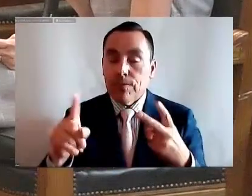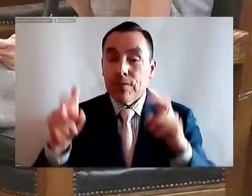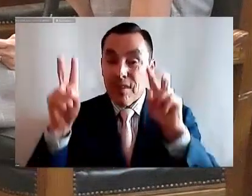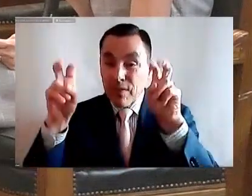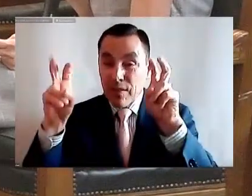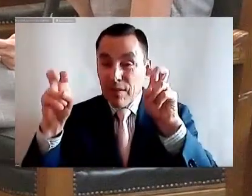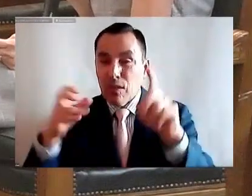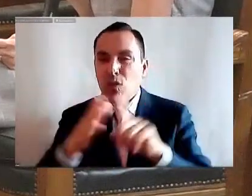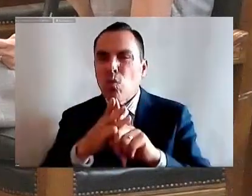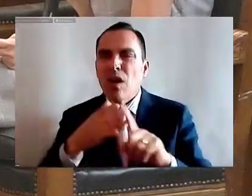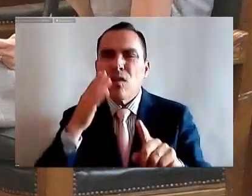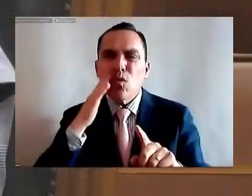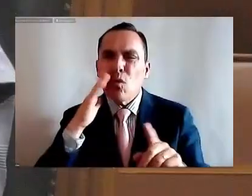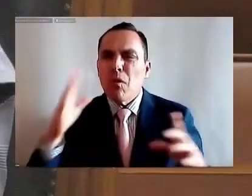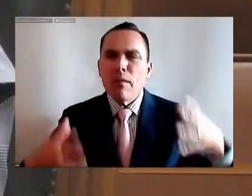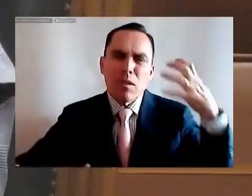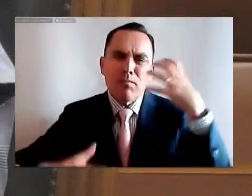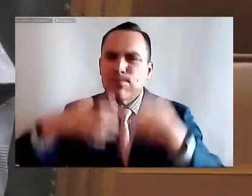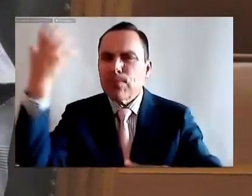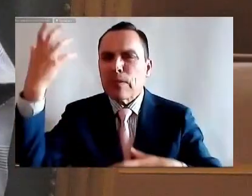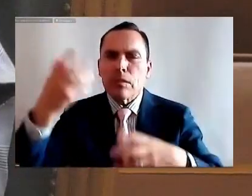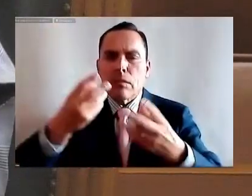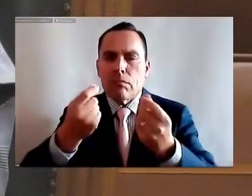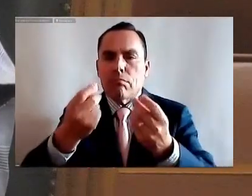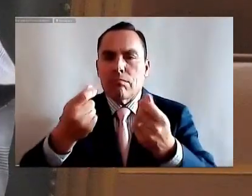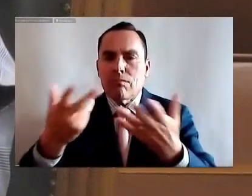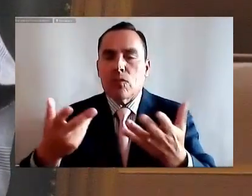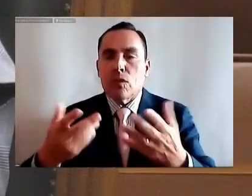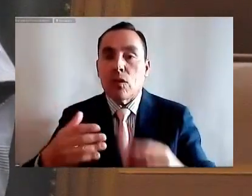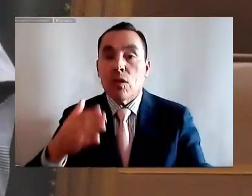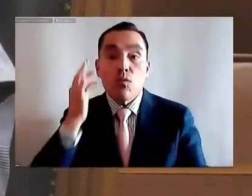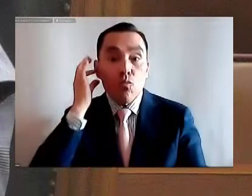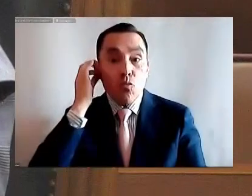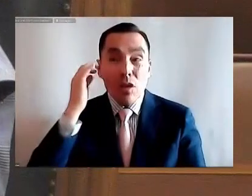económica. Mujeres mayores que pierden sus casas al